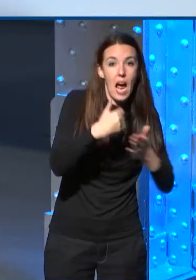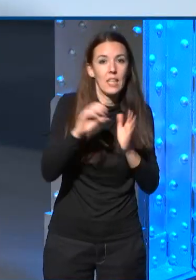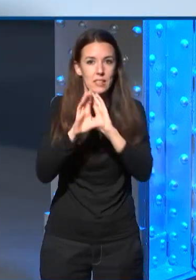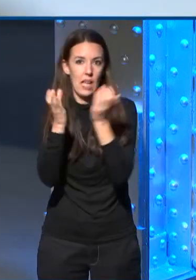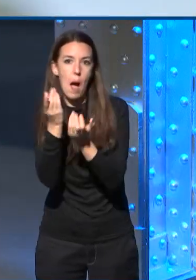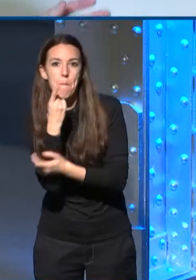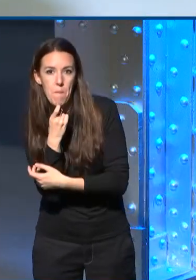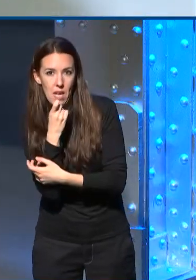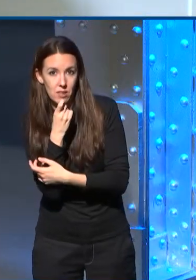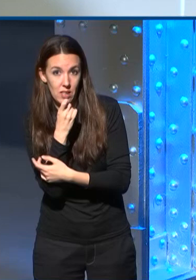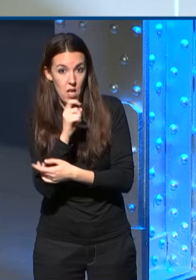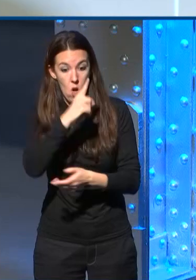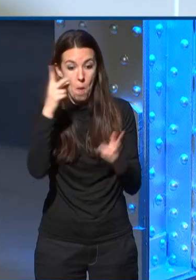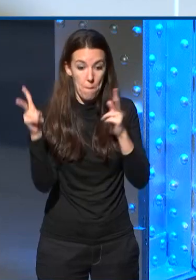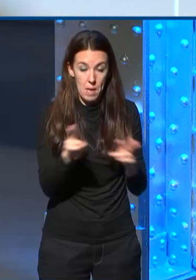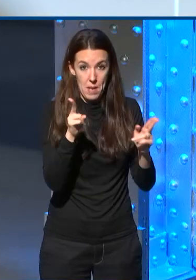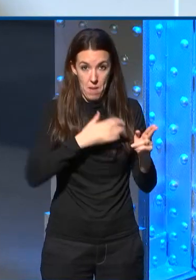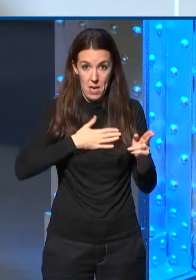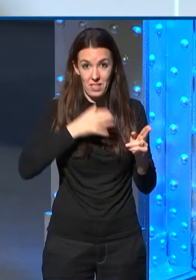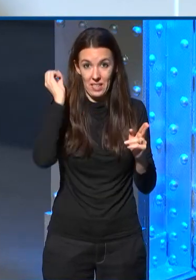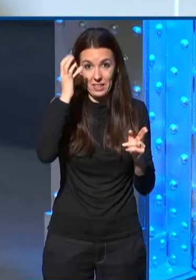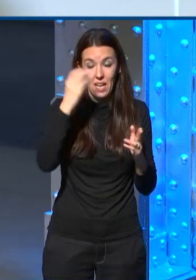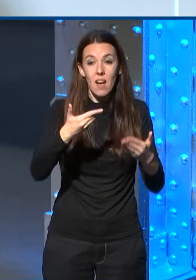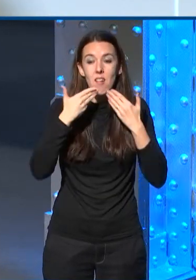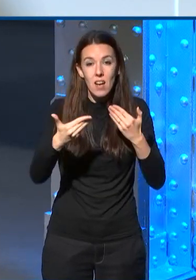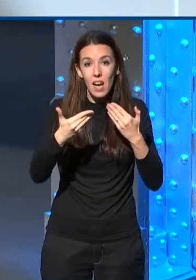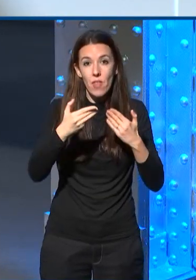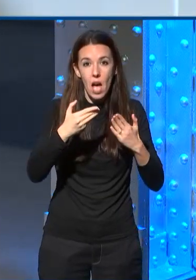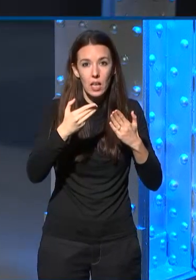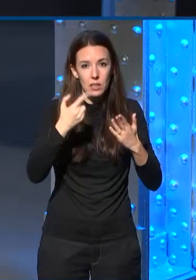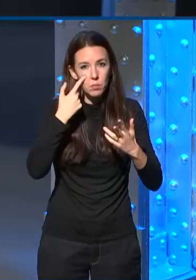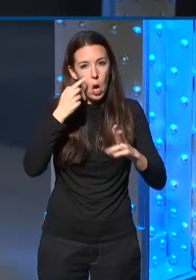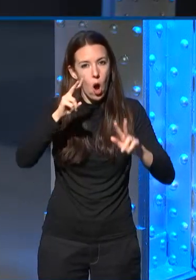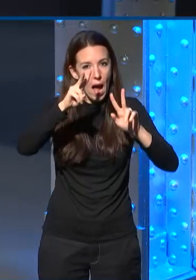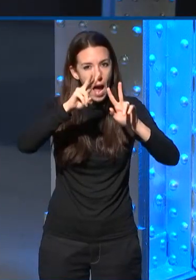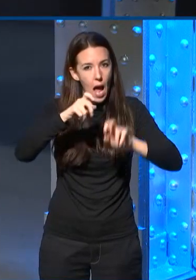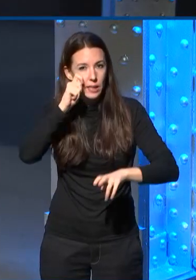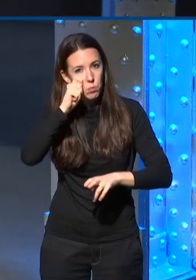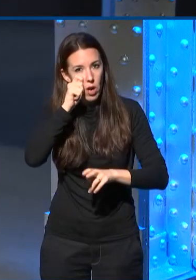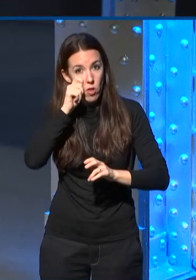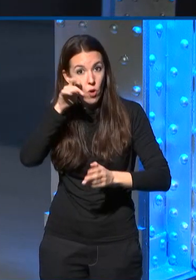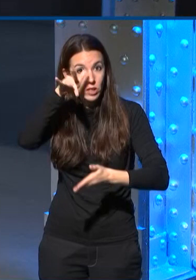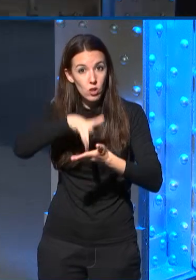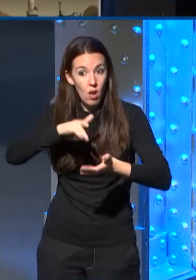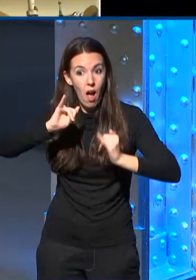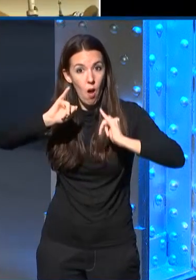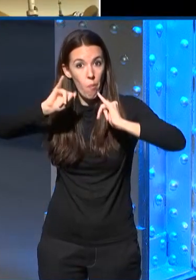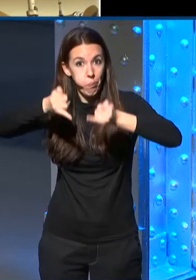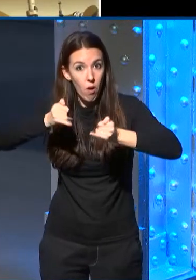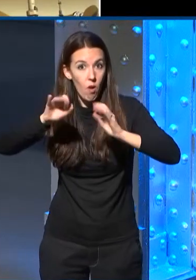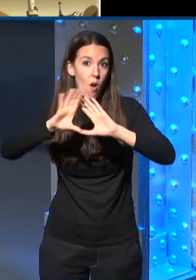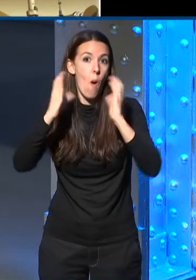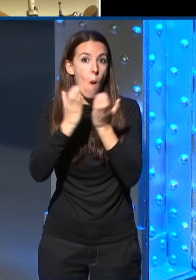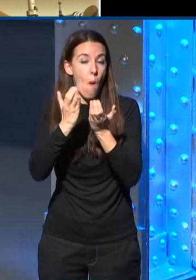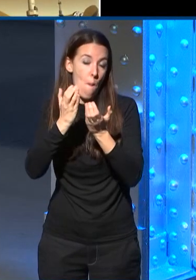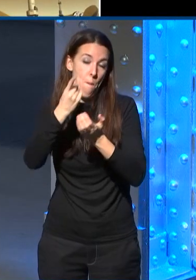Y lo vamos a hacer en esta primera parte de las charlas de la mano de los exploradores que, bueno, pues que a día de hoy han pisado Marte, que son obviamente exploradores